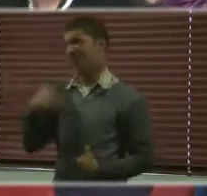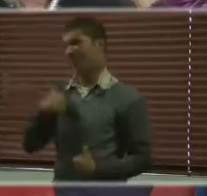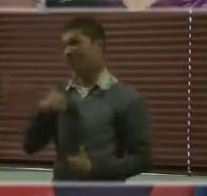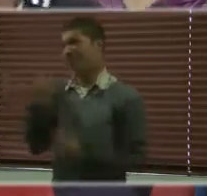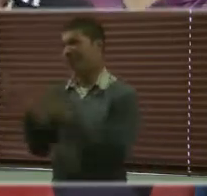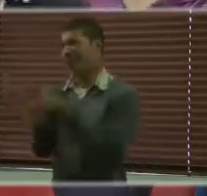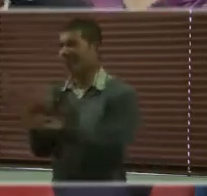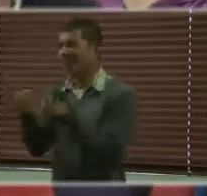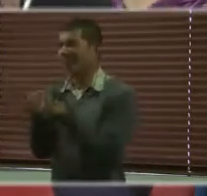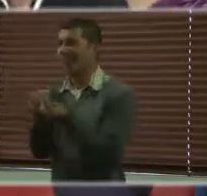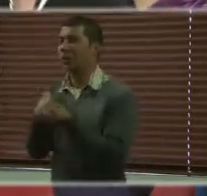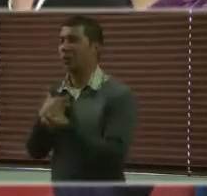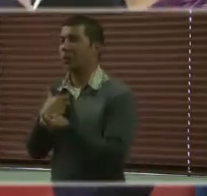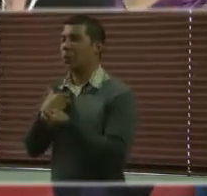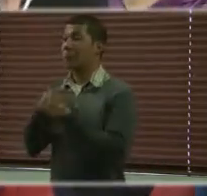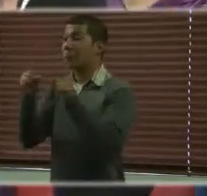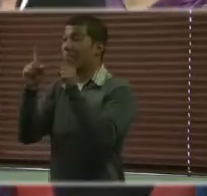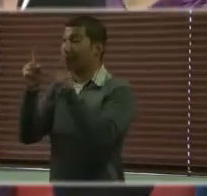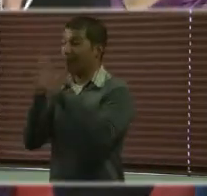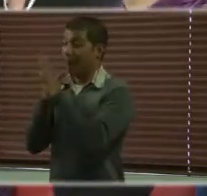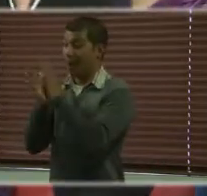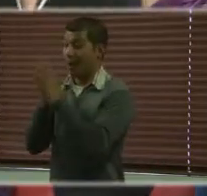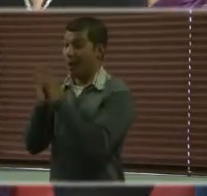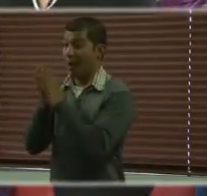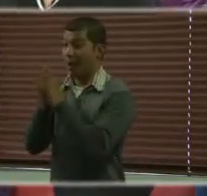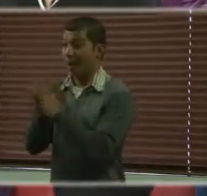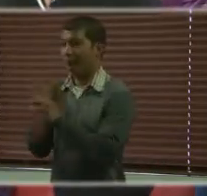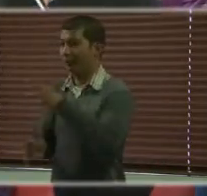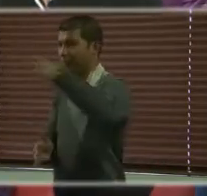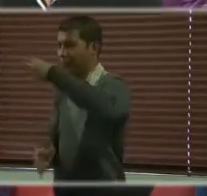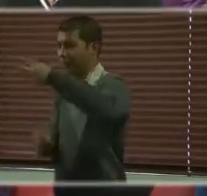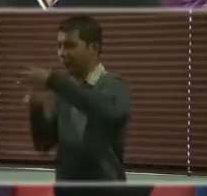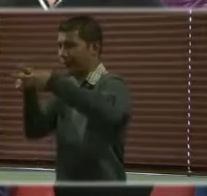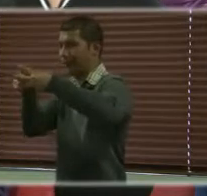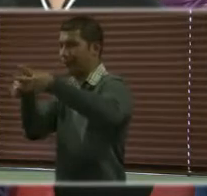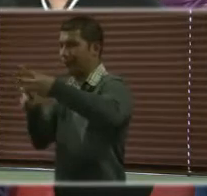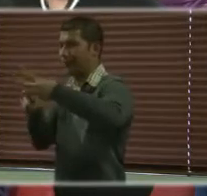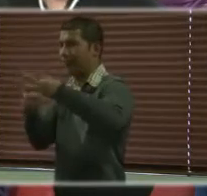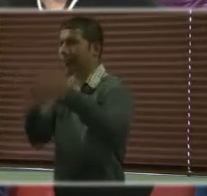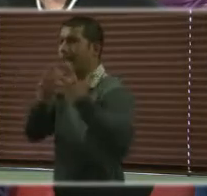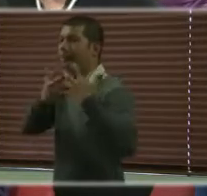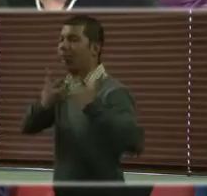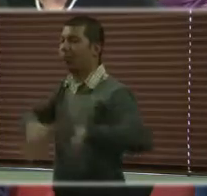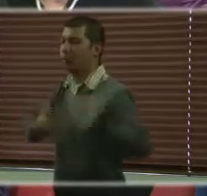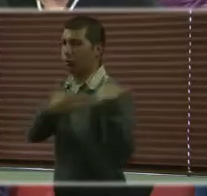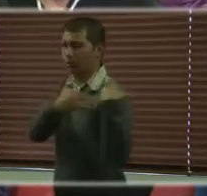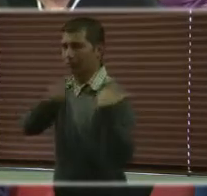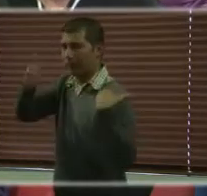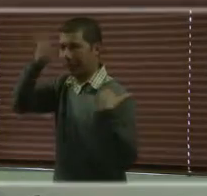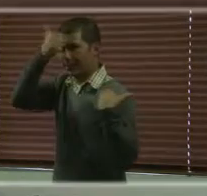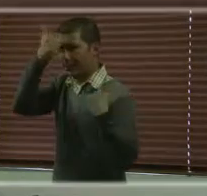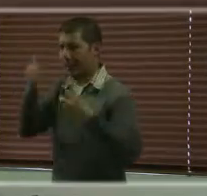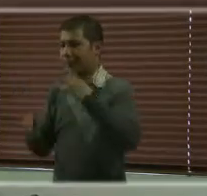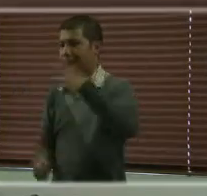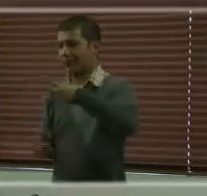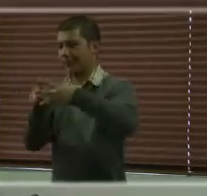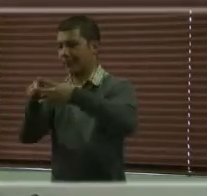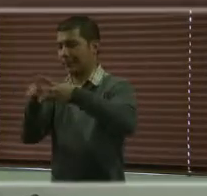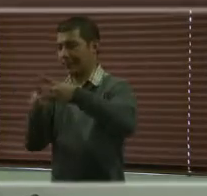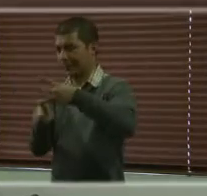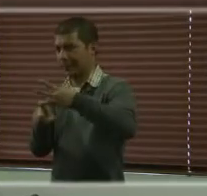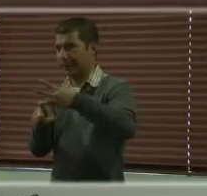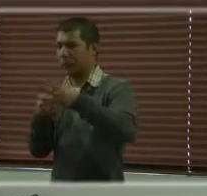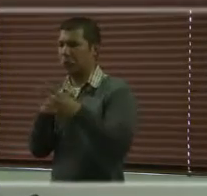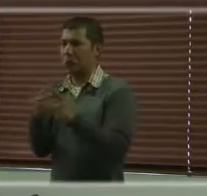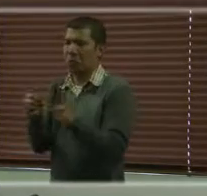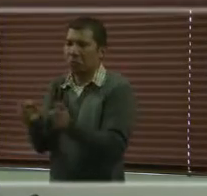mi plática en las tres funciones principales que tiene el comité y para darle chance a a